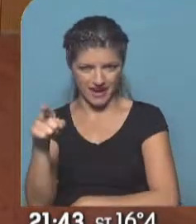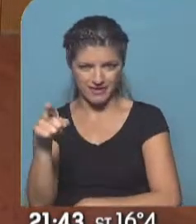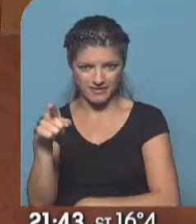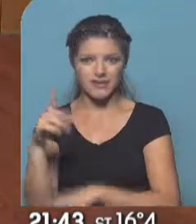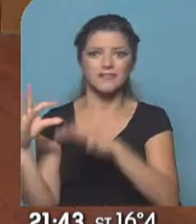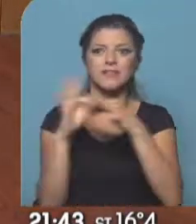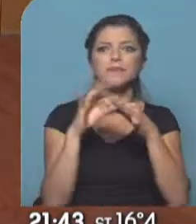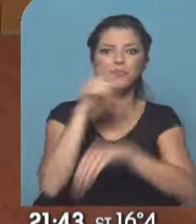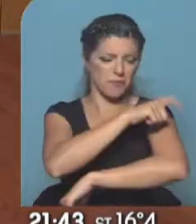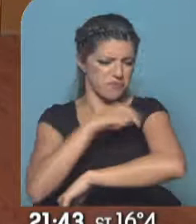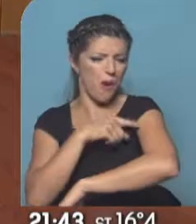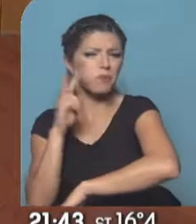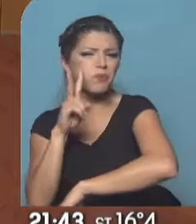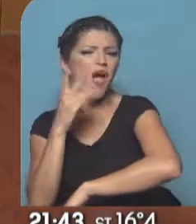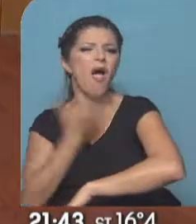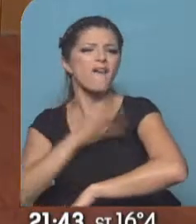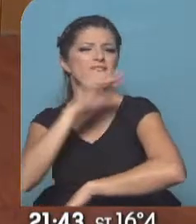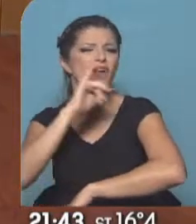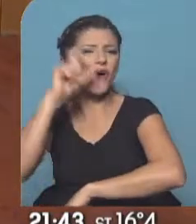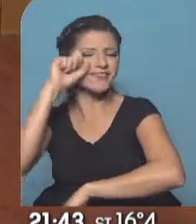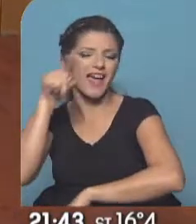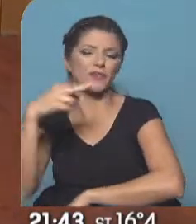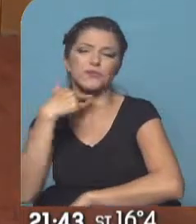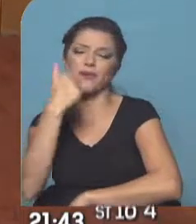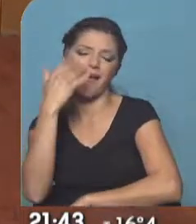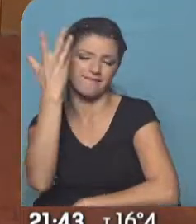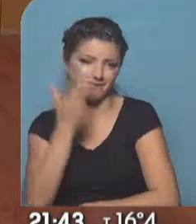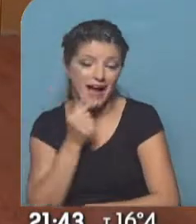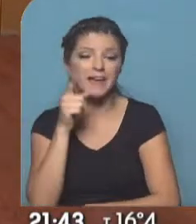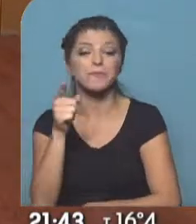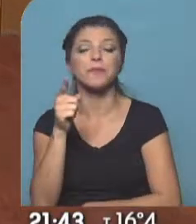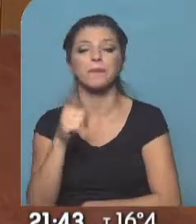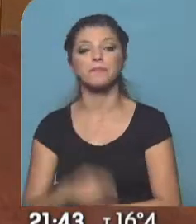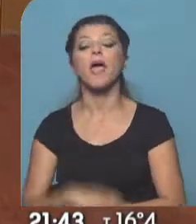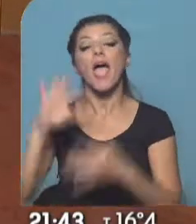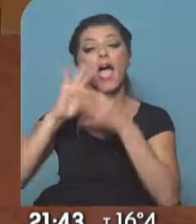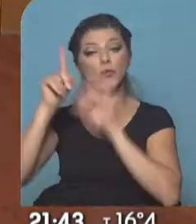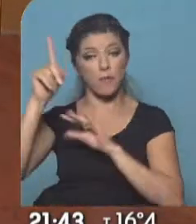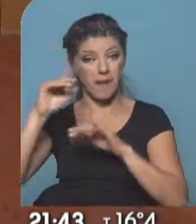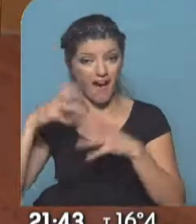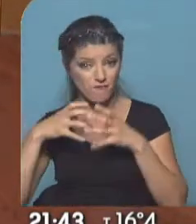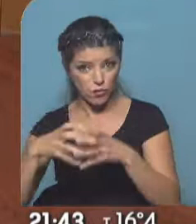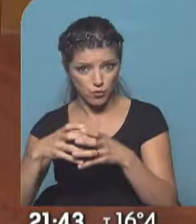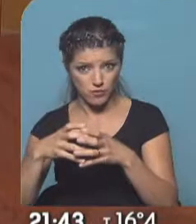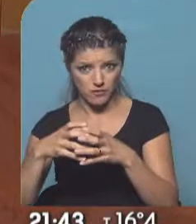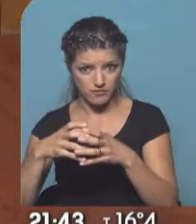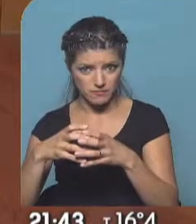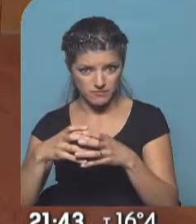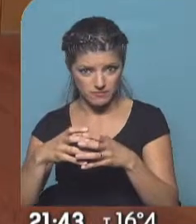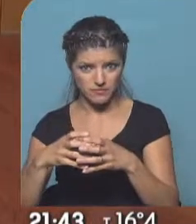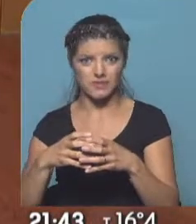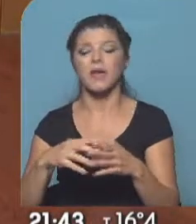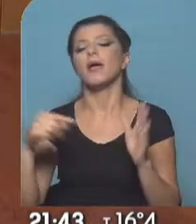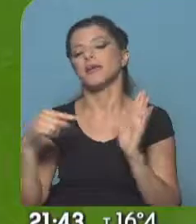Frozen, porque le gusta mucho a su hija. Hubo fútbol en Europa, no importa cuándo escuches esto, hubo